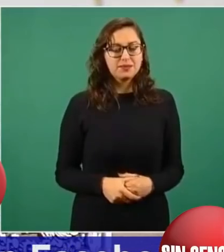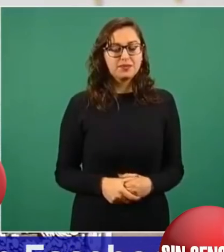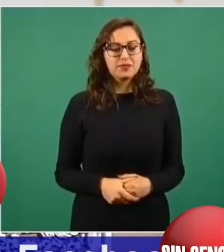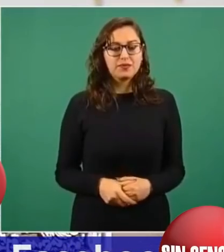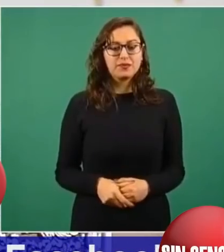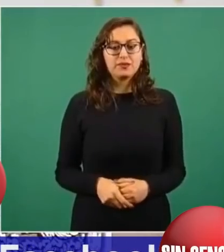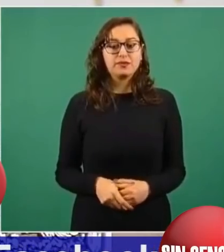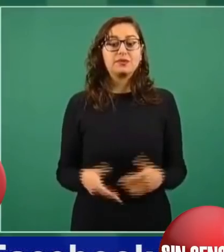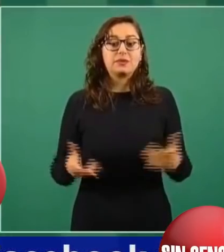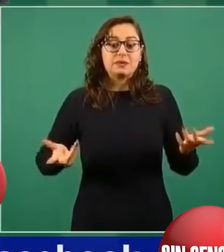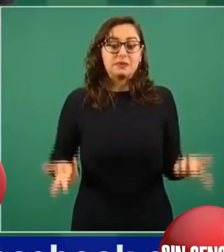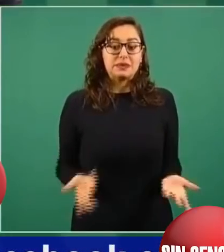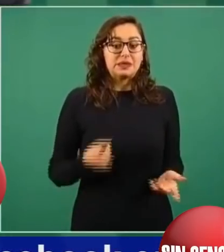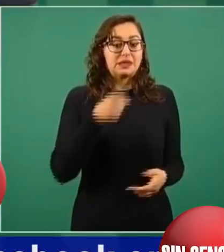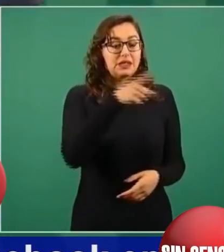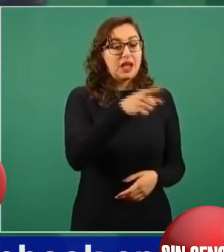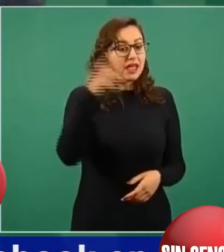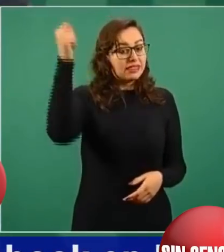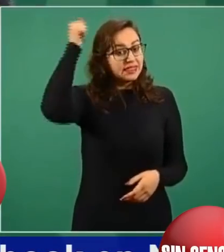Construían el nuevo aeropuerto